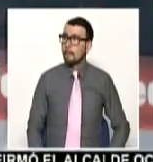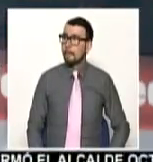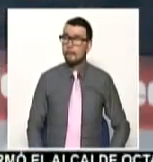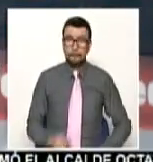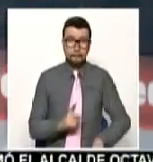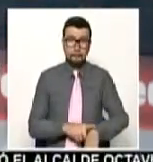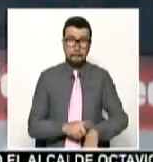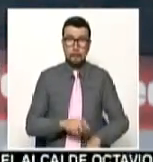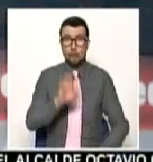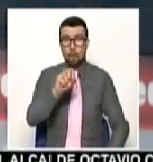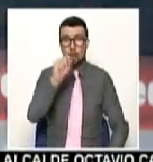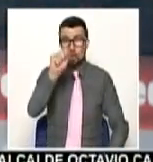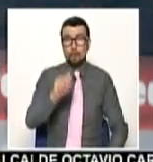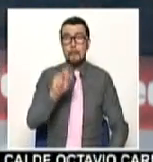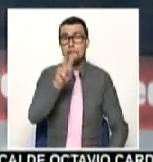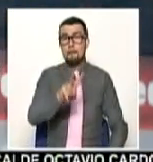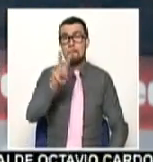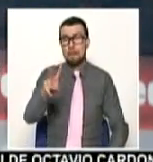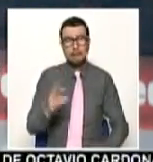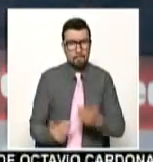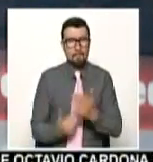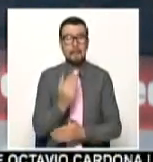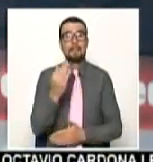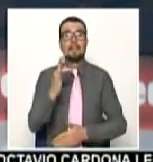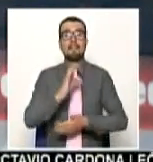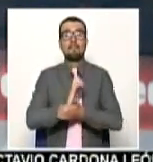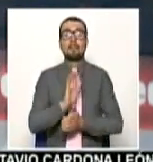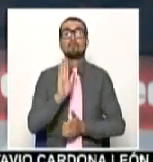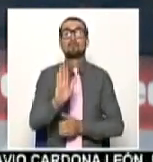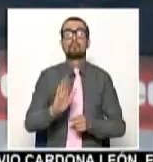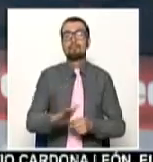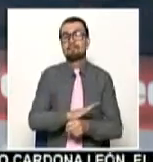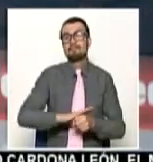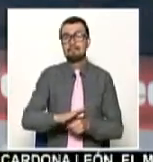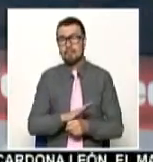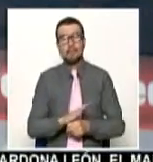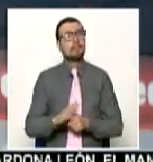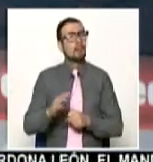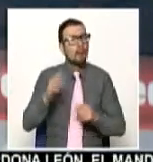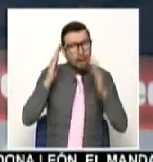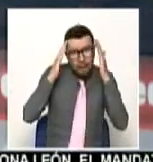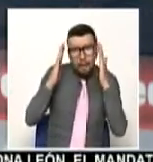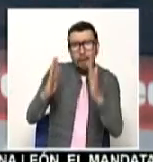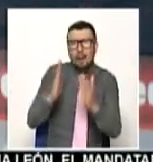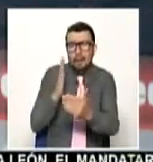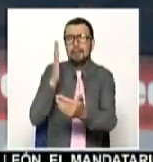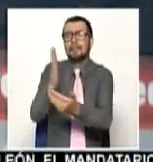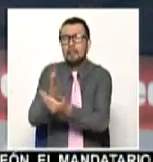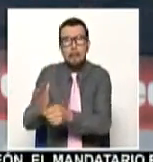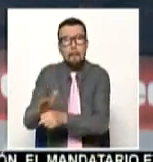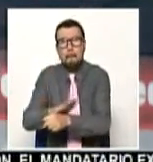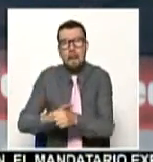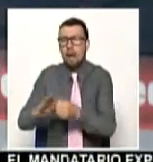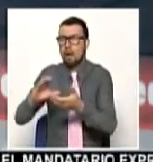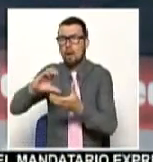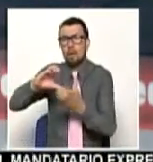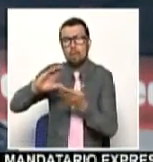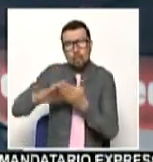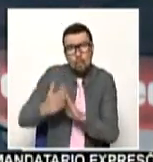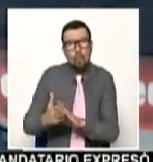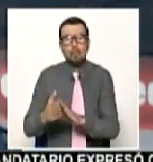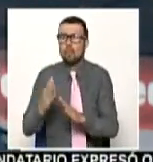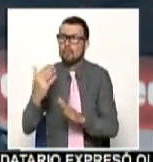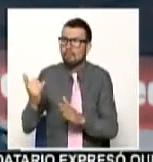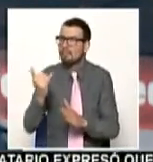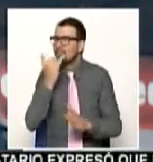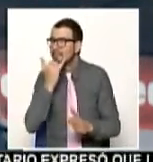Las 8 de la noche, 22 minutos, comenzamos Telecafé en tu barrio, donde escuchamos a todos nuestros televidentes desde sus barrios, sus comunas, sus veredas, los municipios